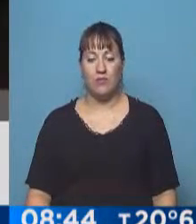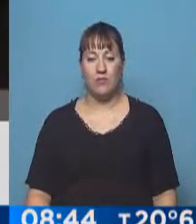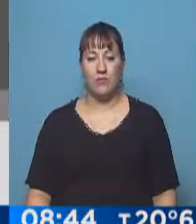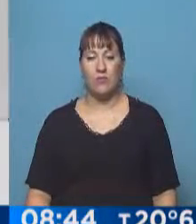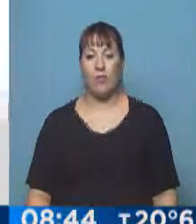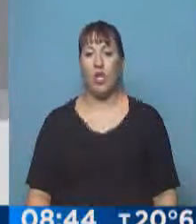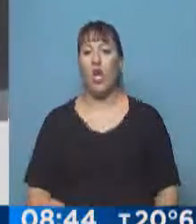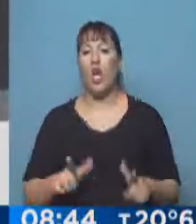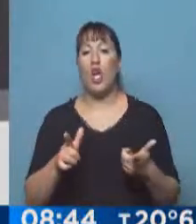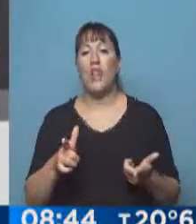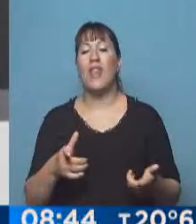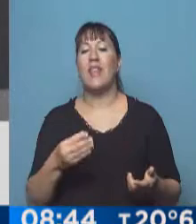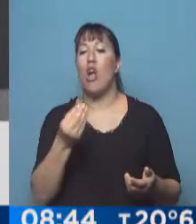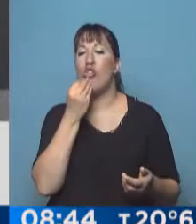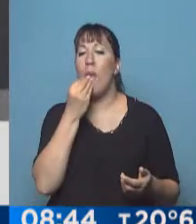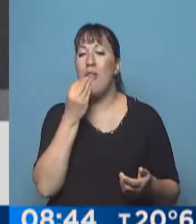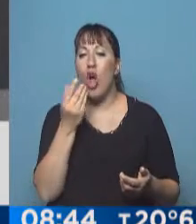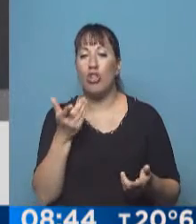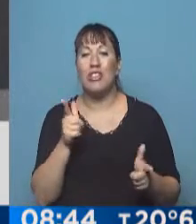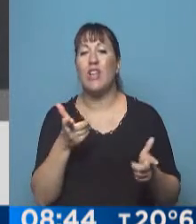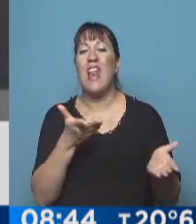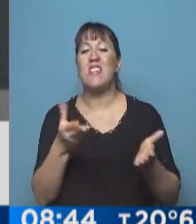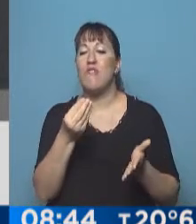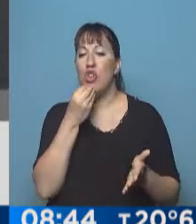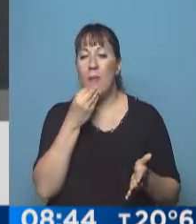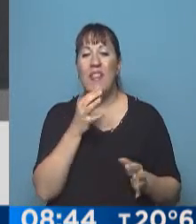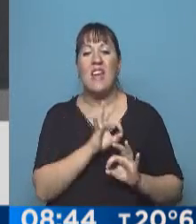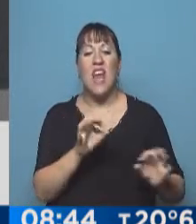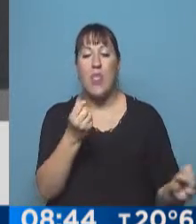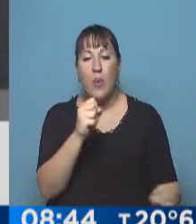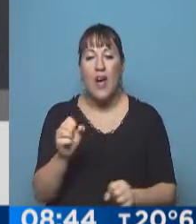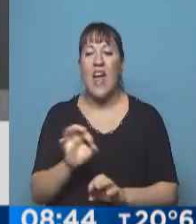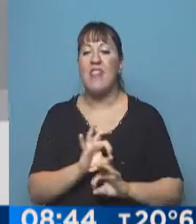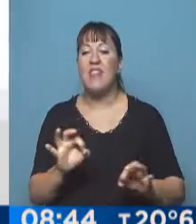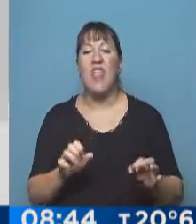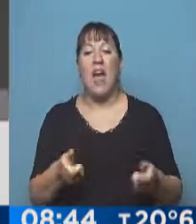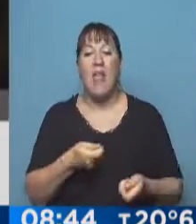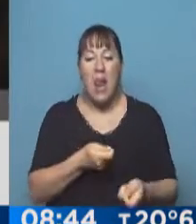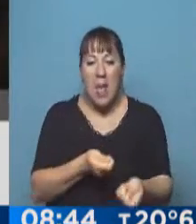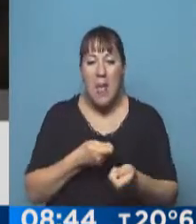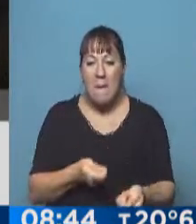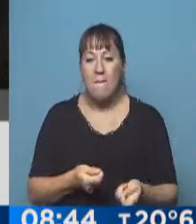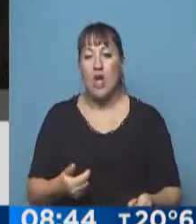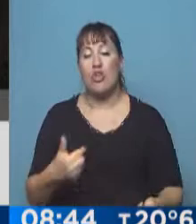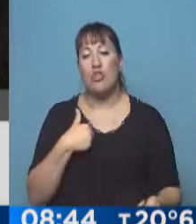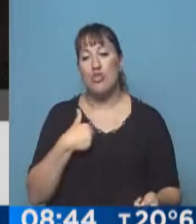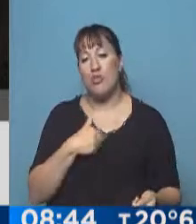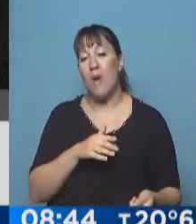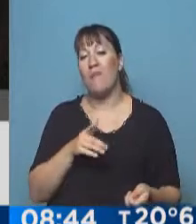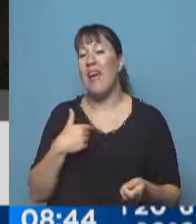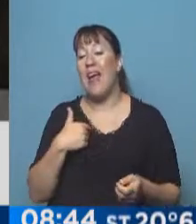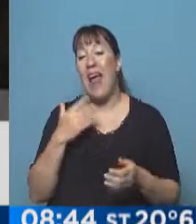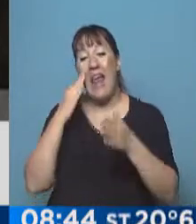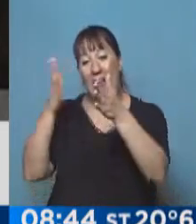No tenían servicio de comedor, nadie iba a barrer, nadie lavaba los pisos. Yo me acerqué a la cama de